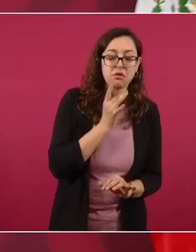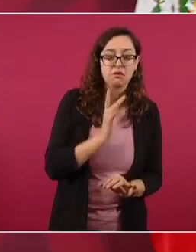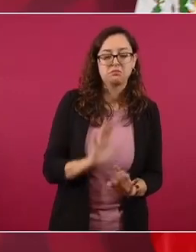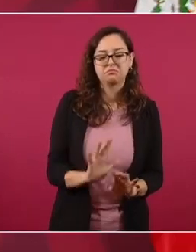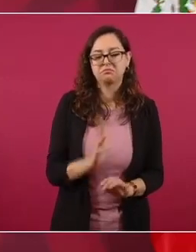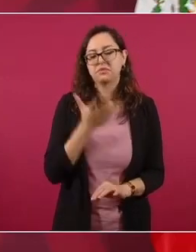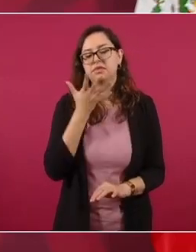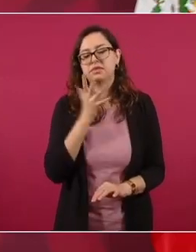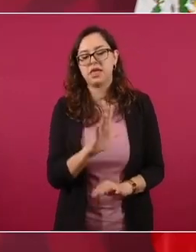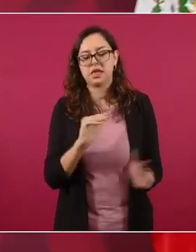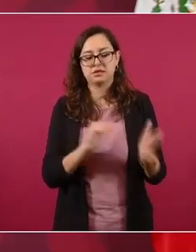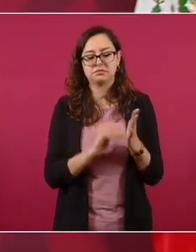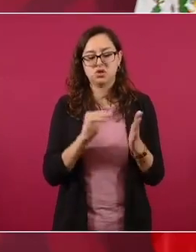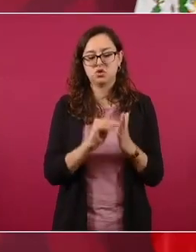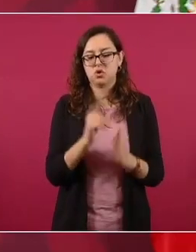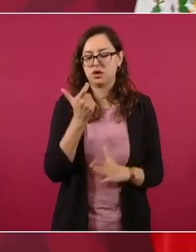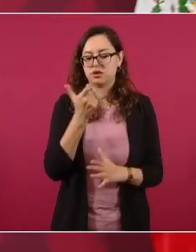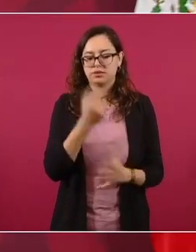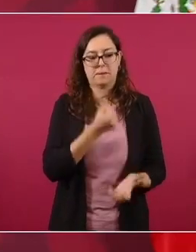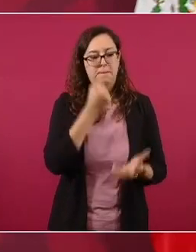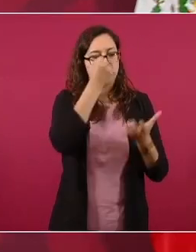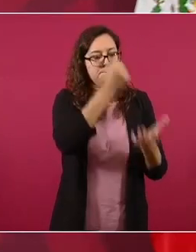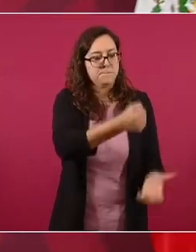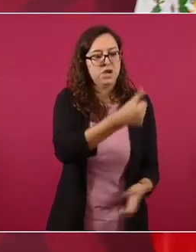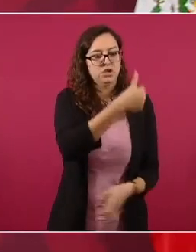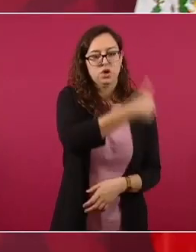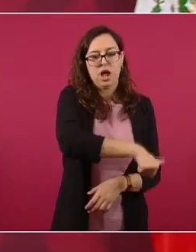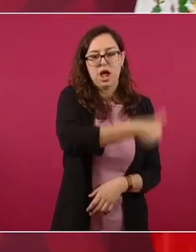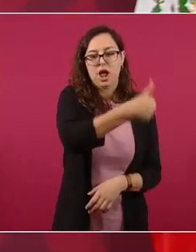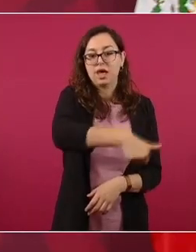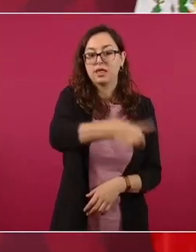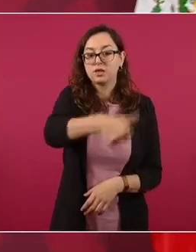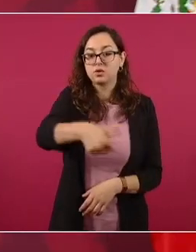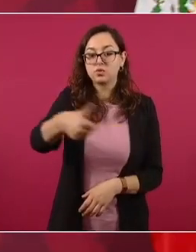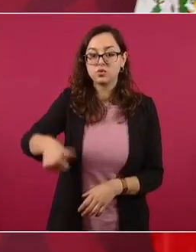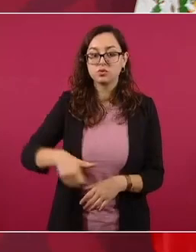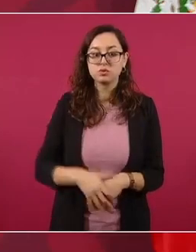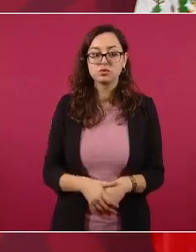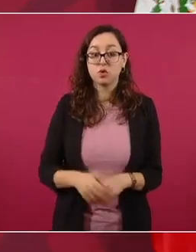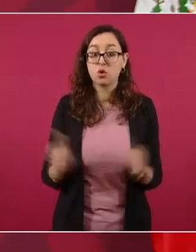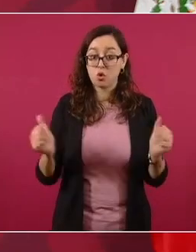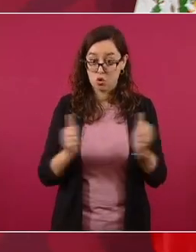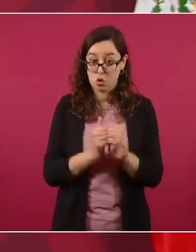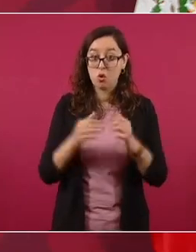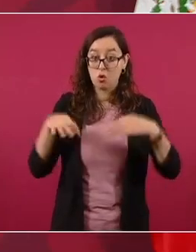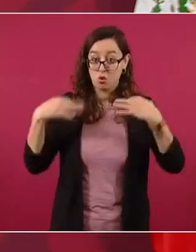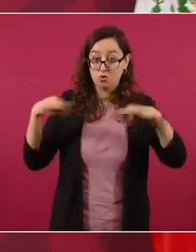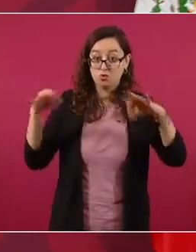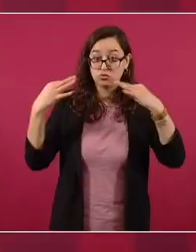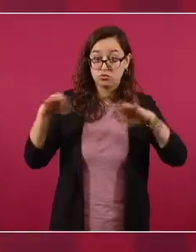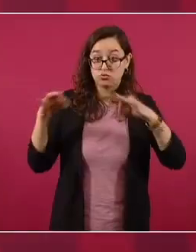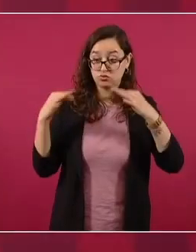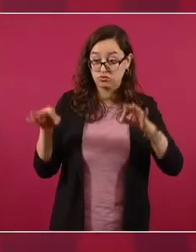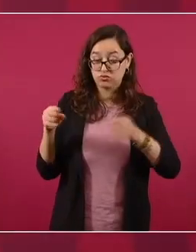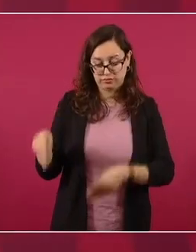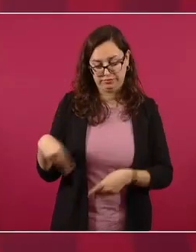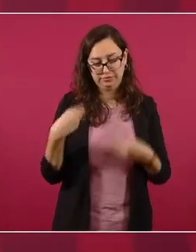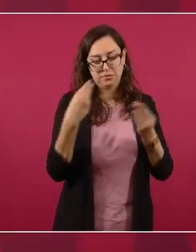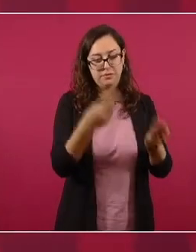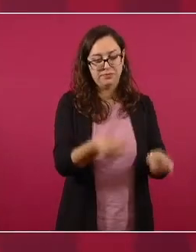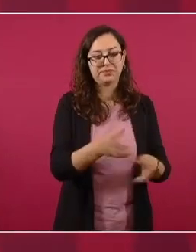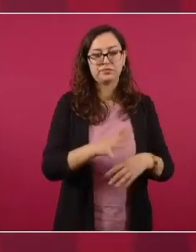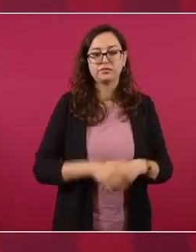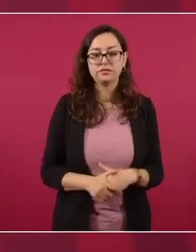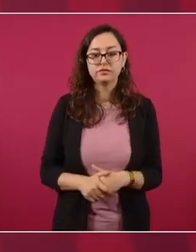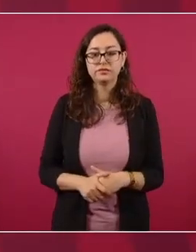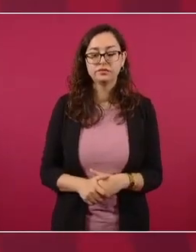10 millones de cada uno, un oficio. Y él iba, aunque no